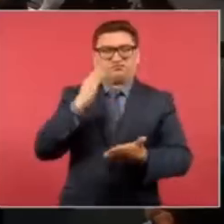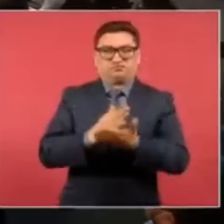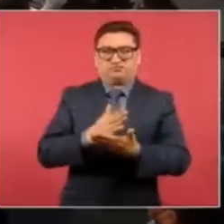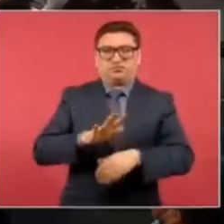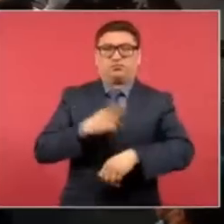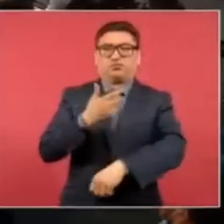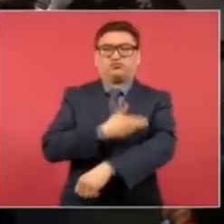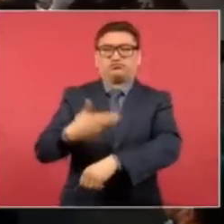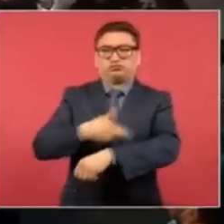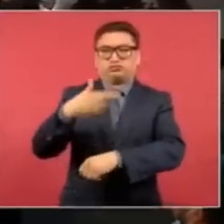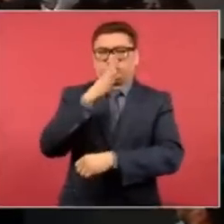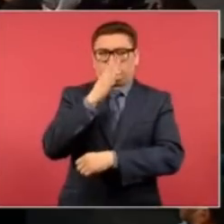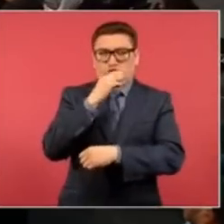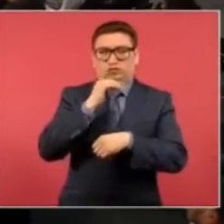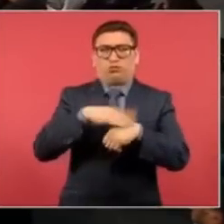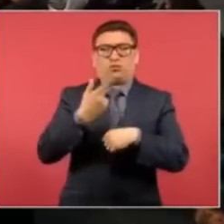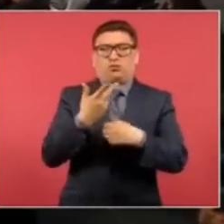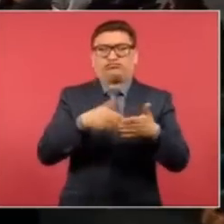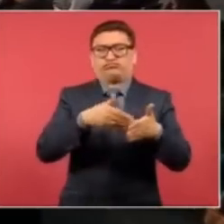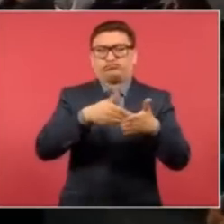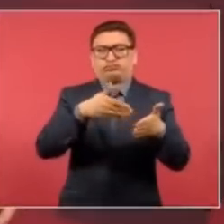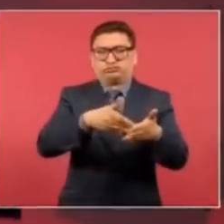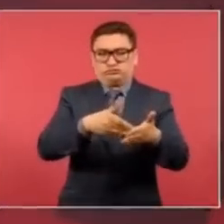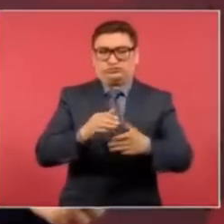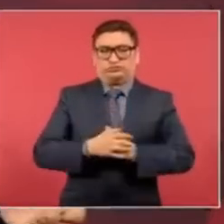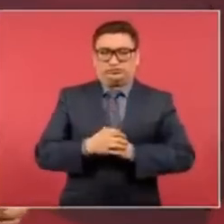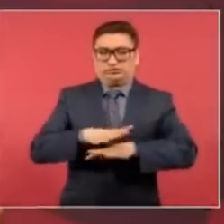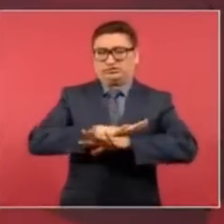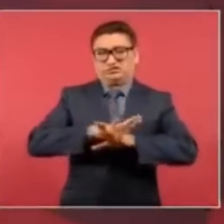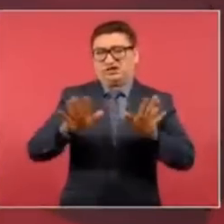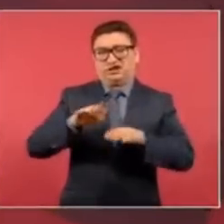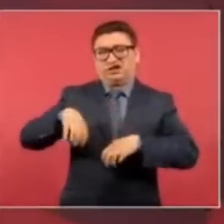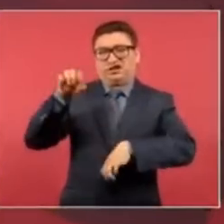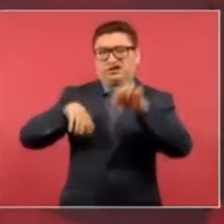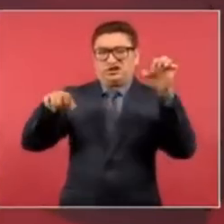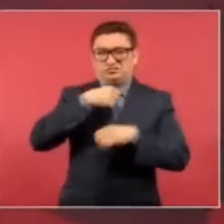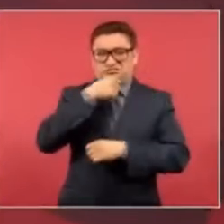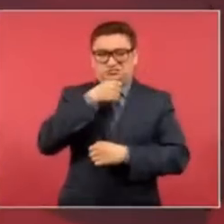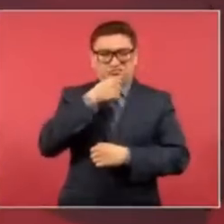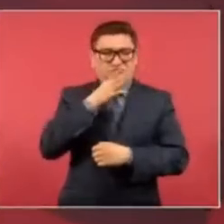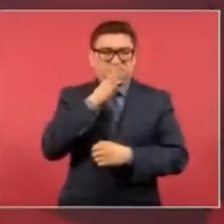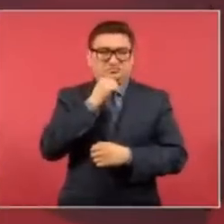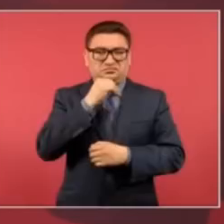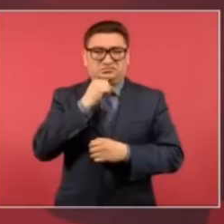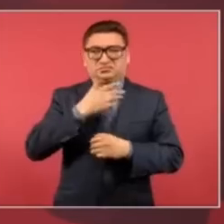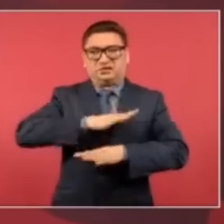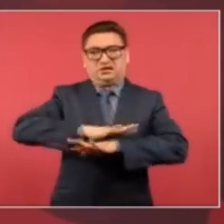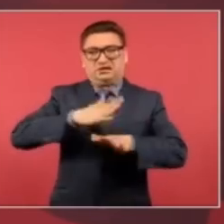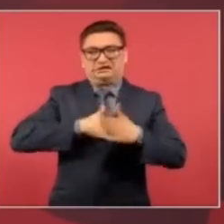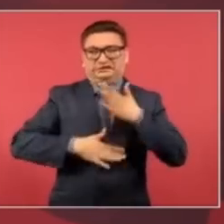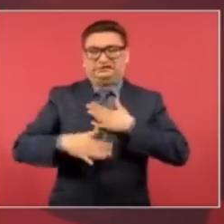gestión porque no se avanzaba y que ellos ya estaban grandes, ya estaban